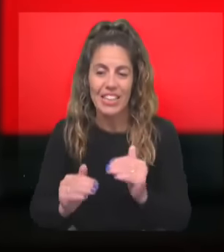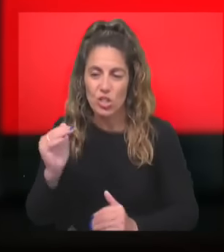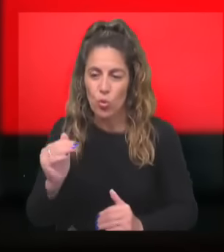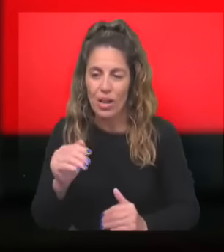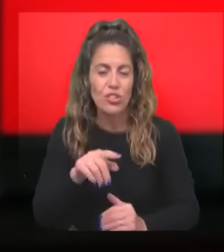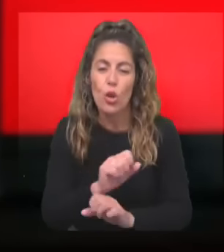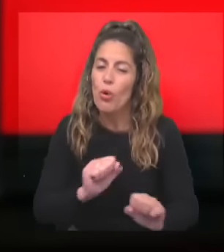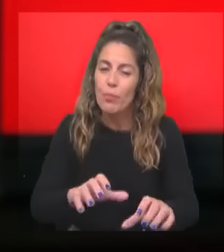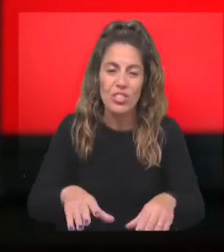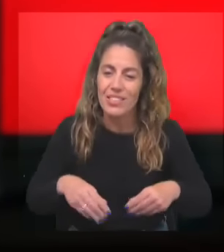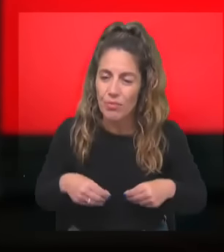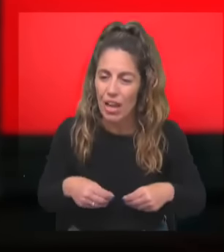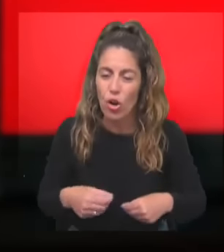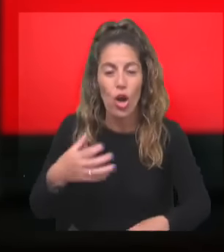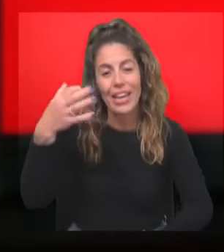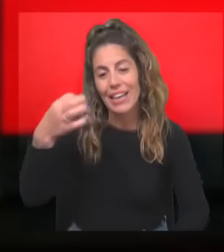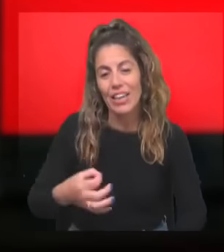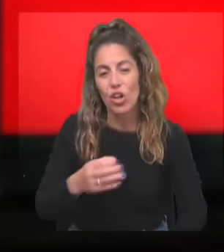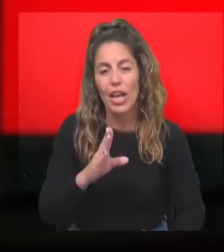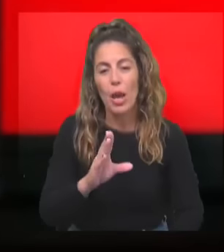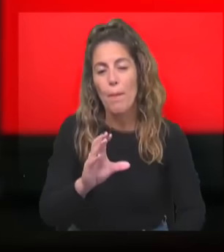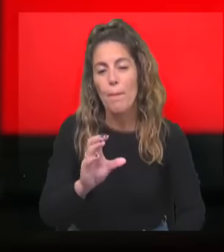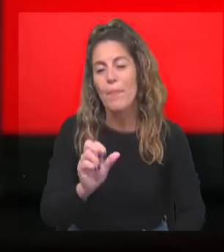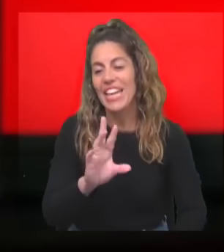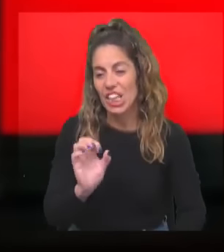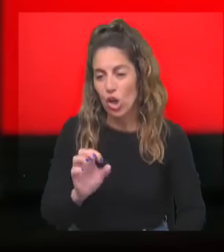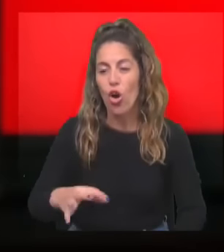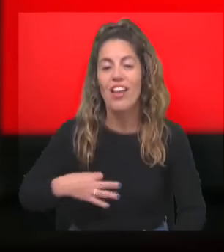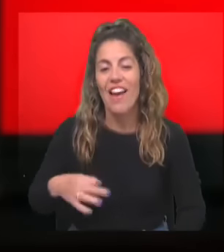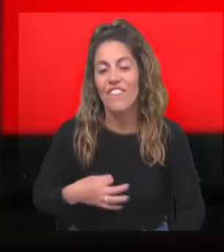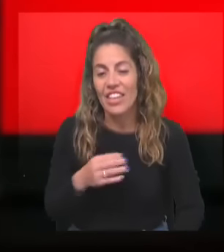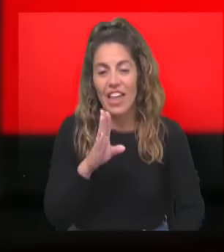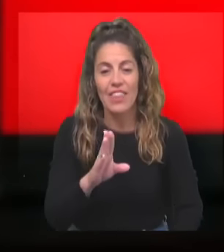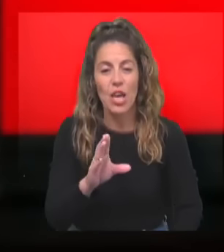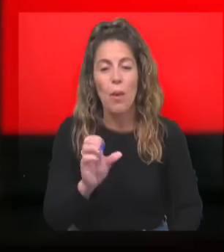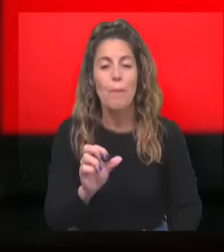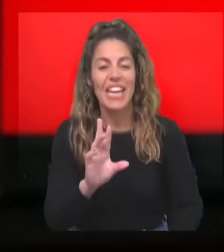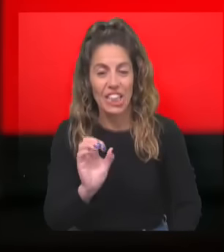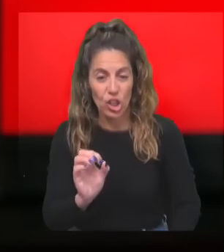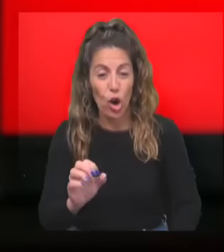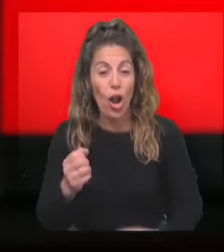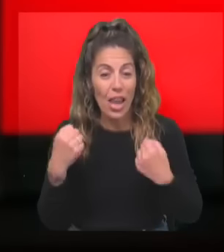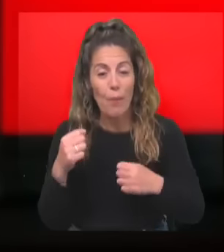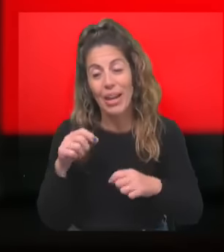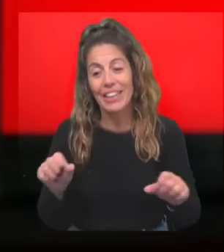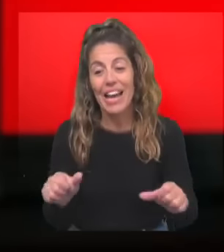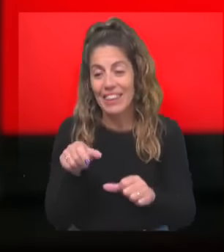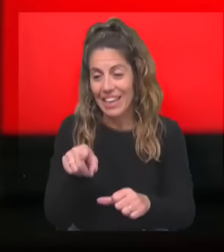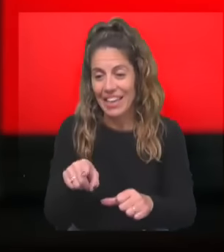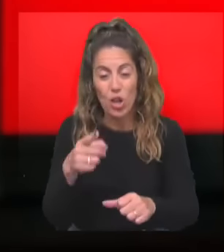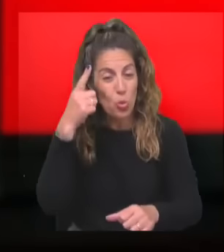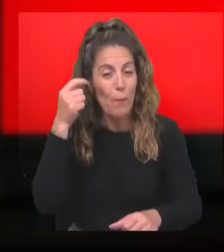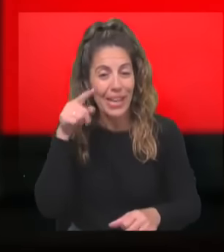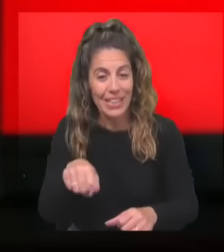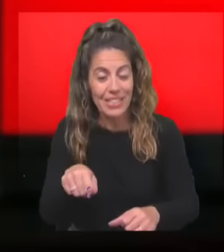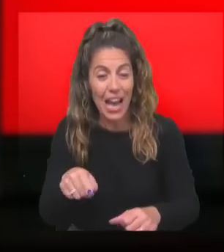inaceptable y creo que Perico exhorta, la vida de Perico, la práctica de Perico, la práctica de vida exhorta eso, ¿no? Así que